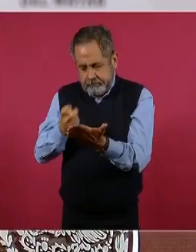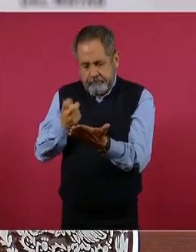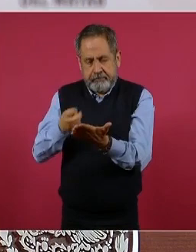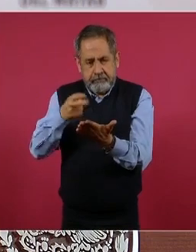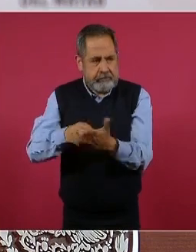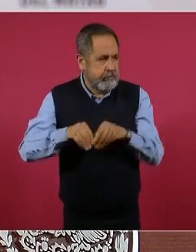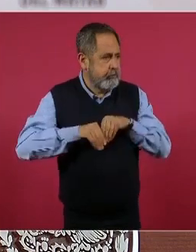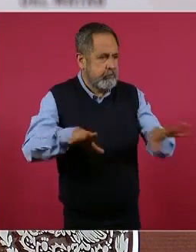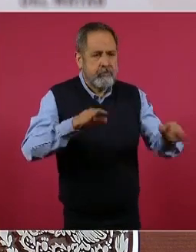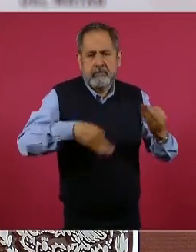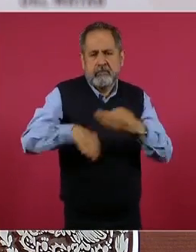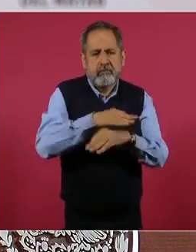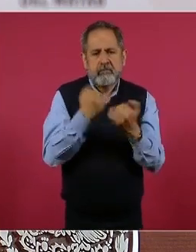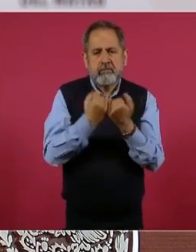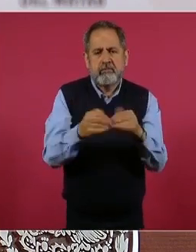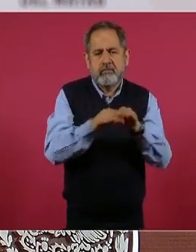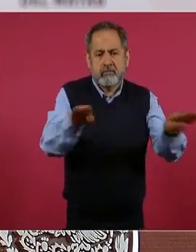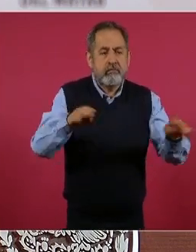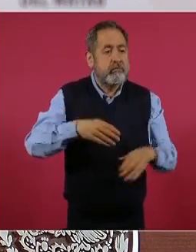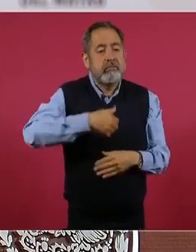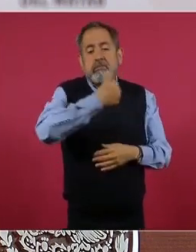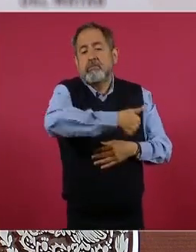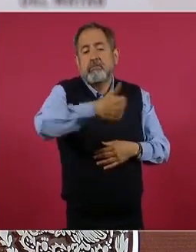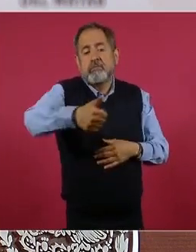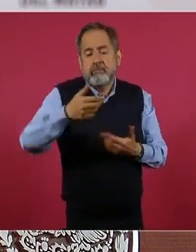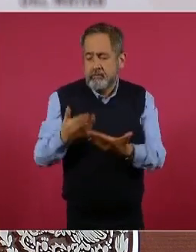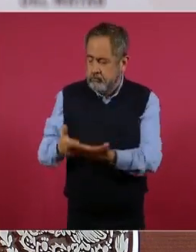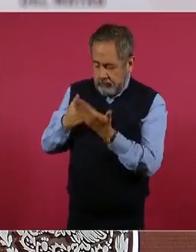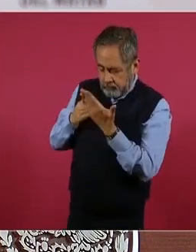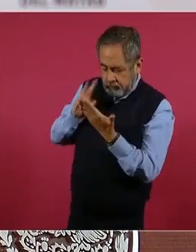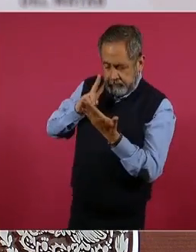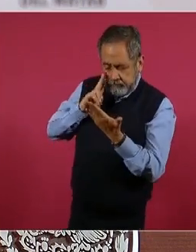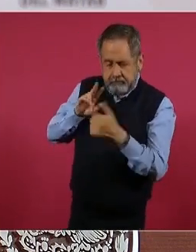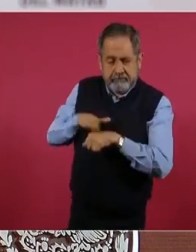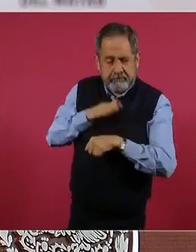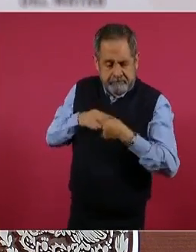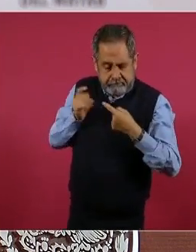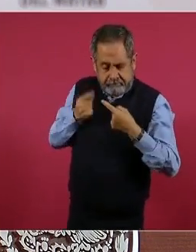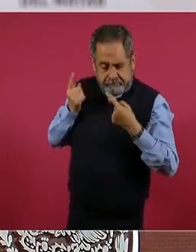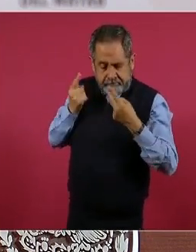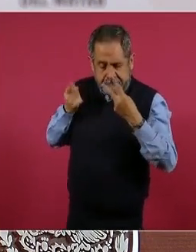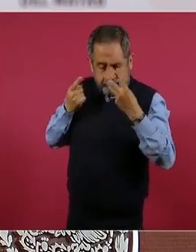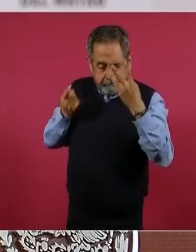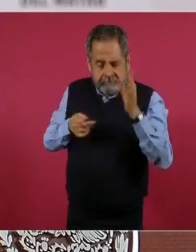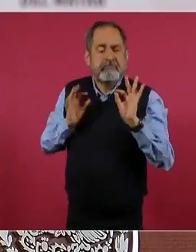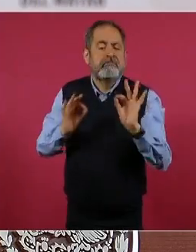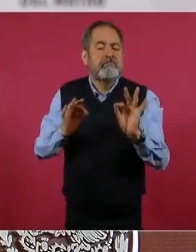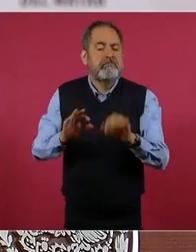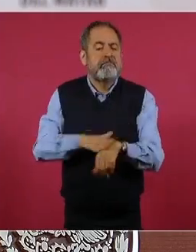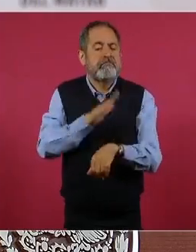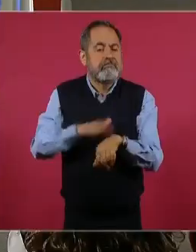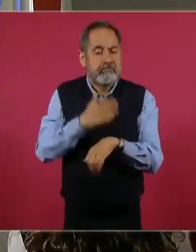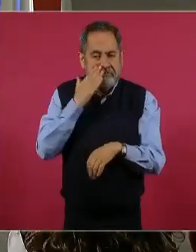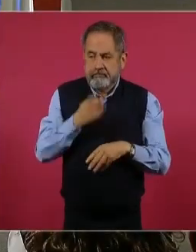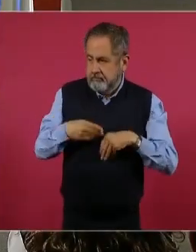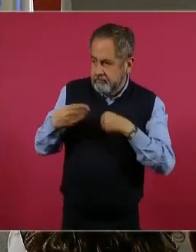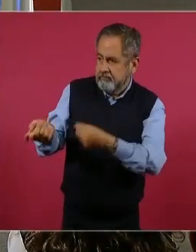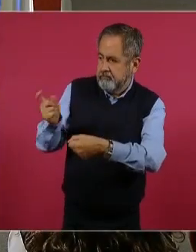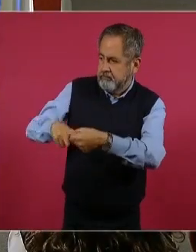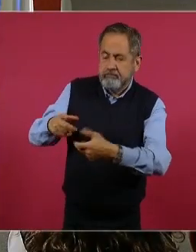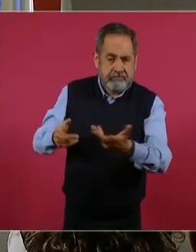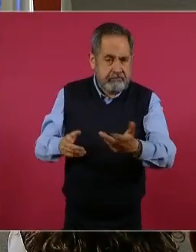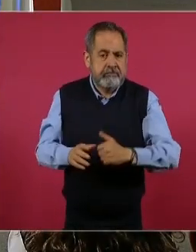empresas puedan realizar autoevaluaciones y confirmar su cumplimiento regulatorio. Los laboratorios